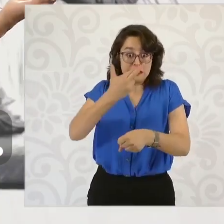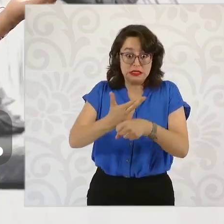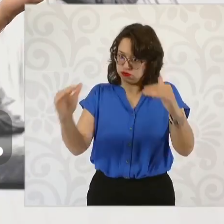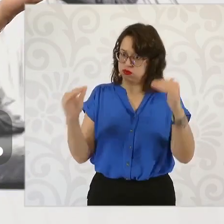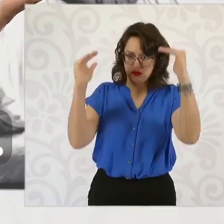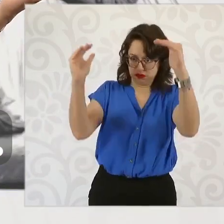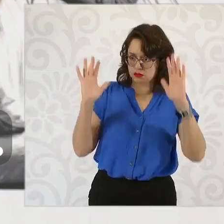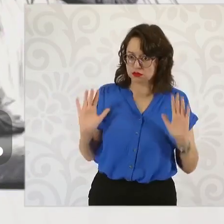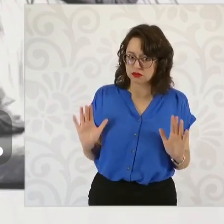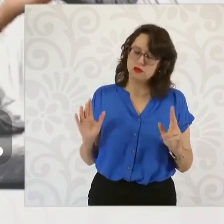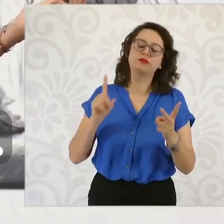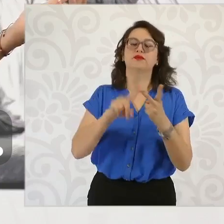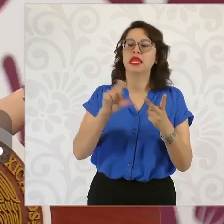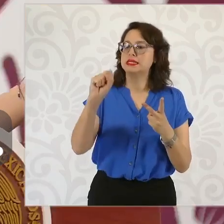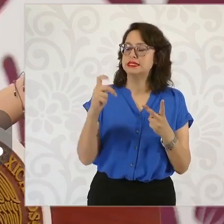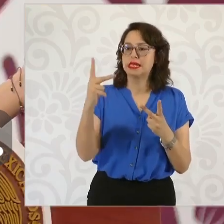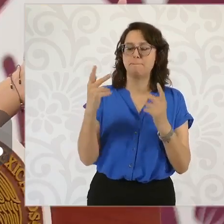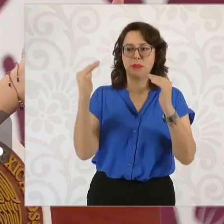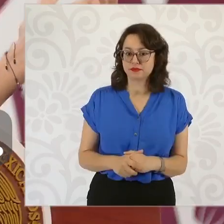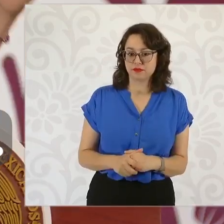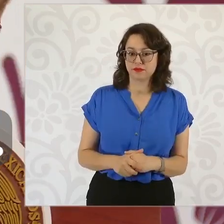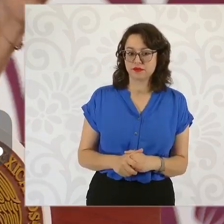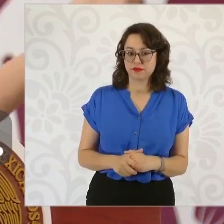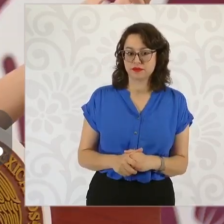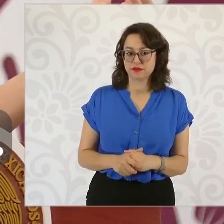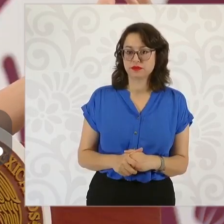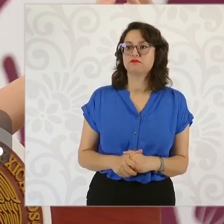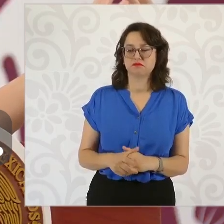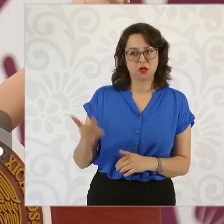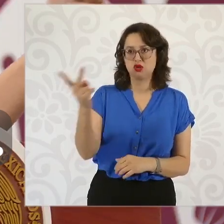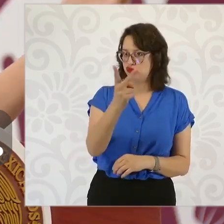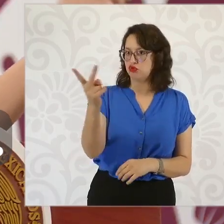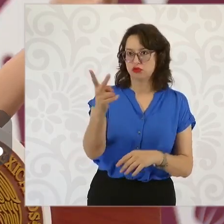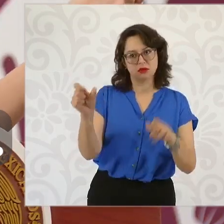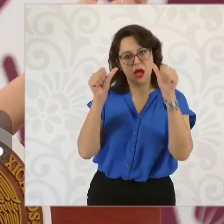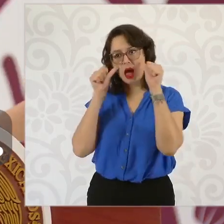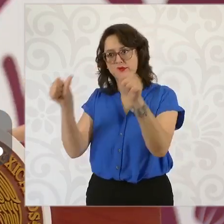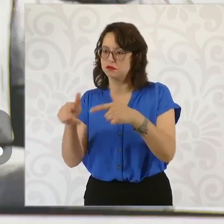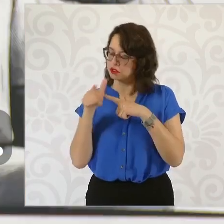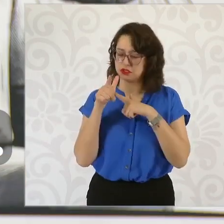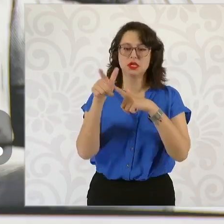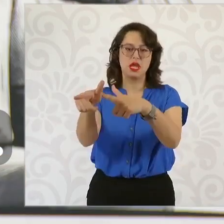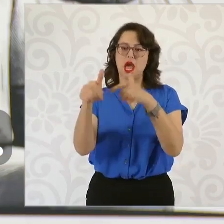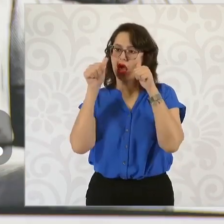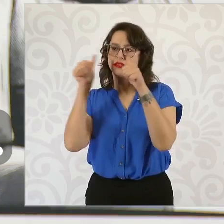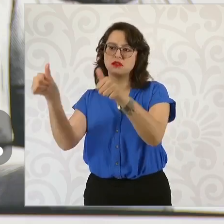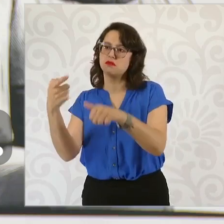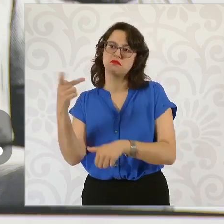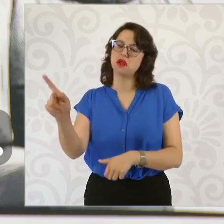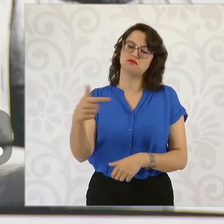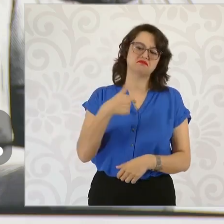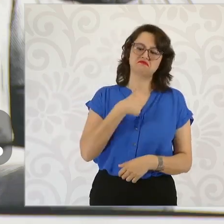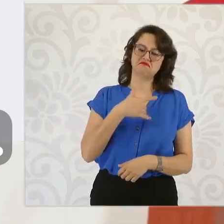Gobernación, el secretario de Educación Pública, que los van a recibir. Pero